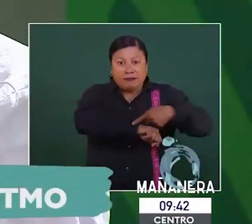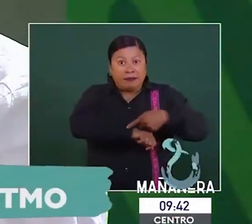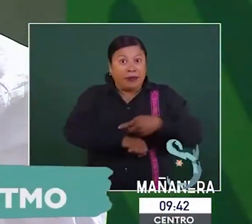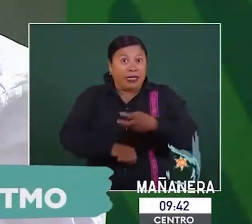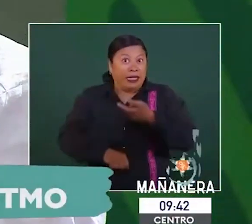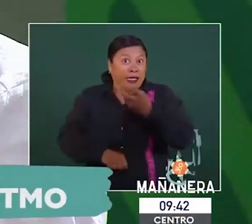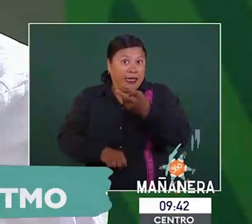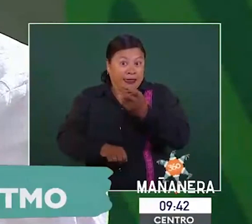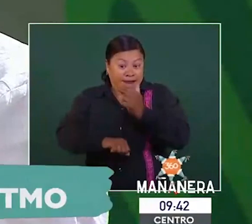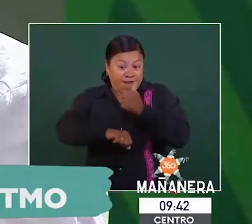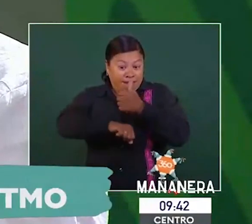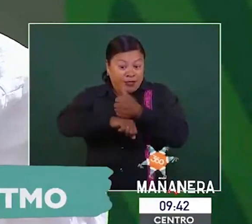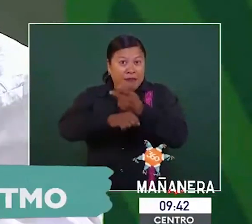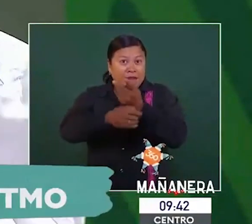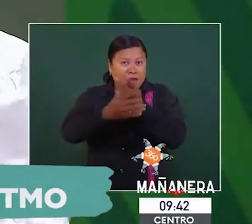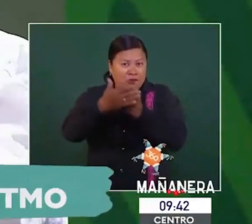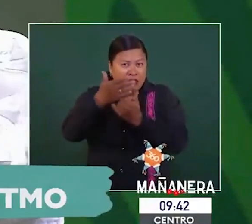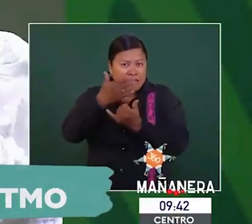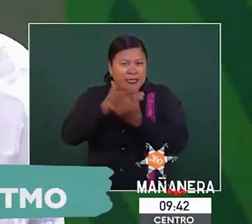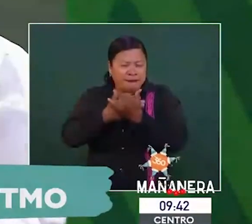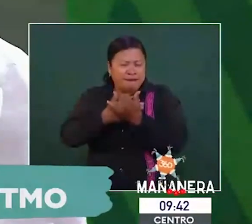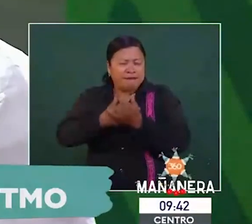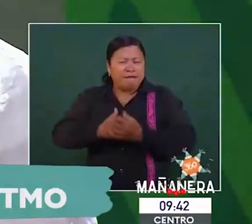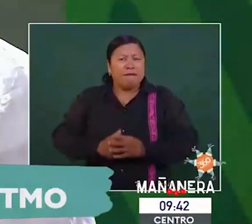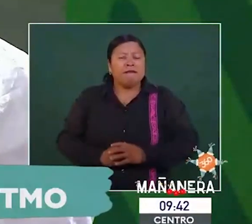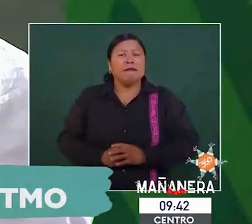lo han venido